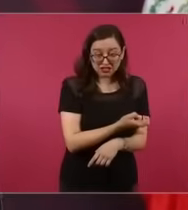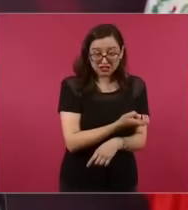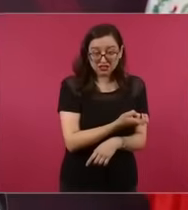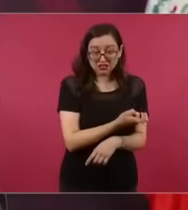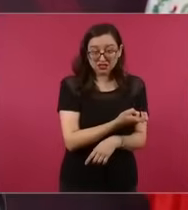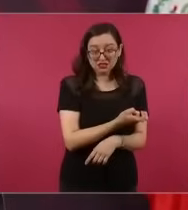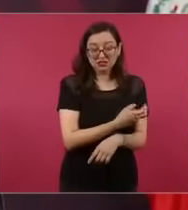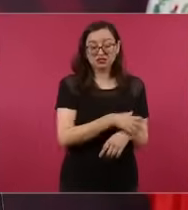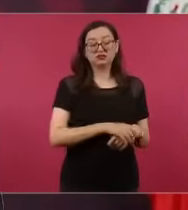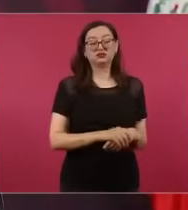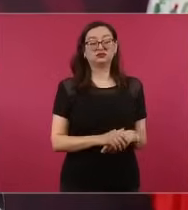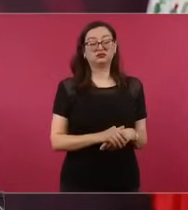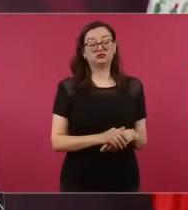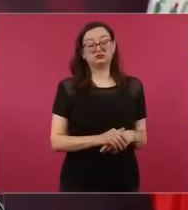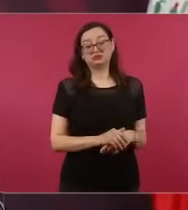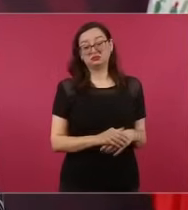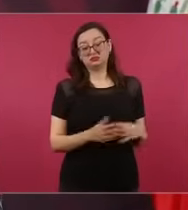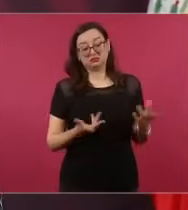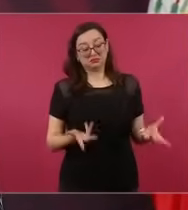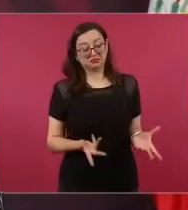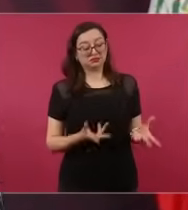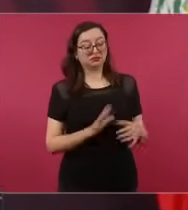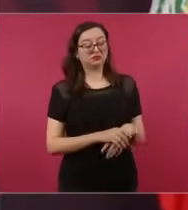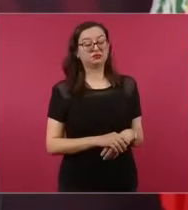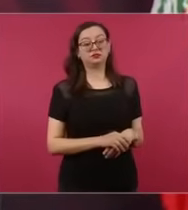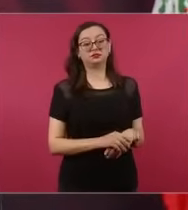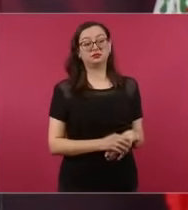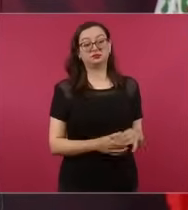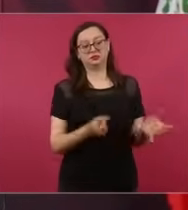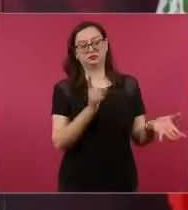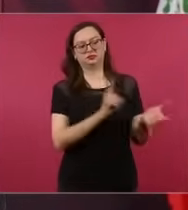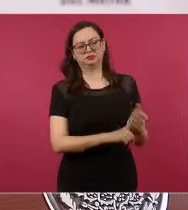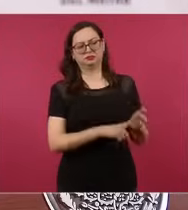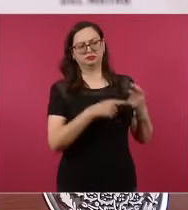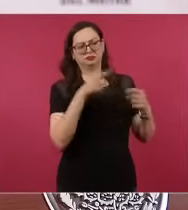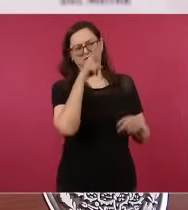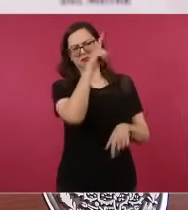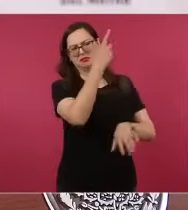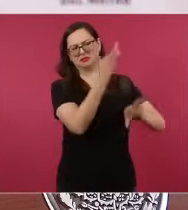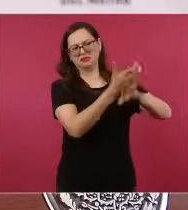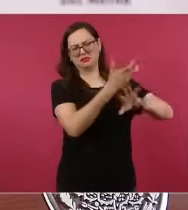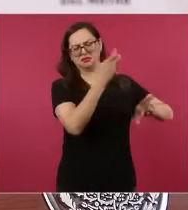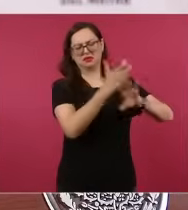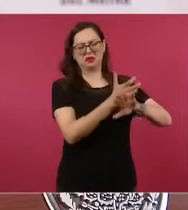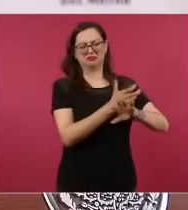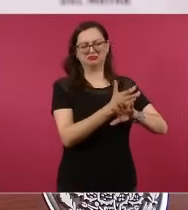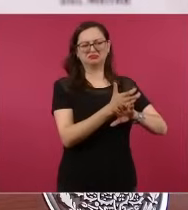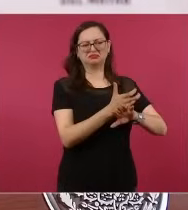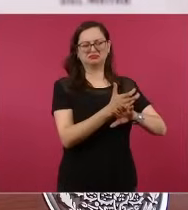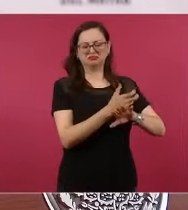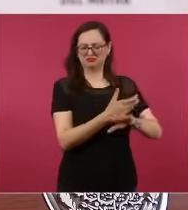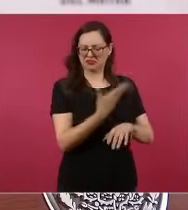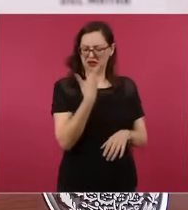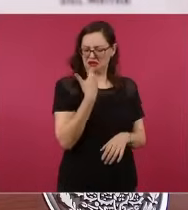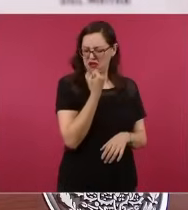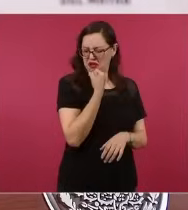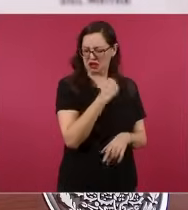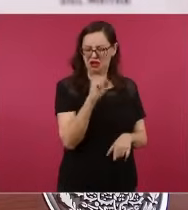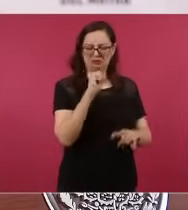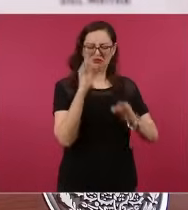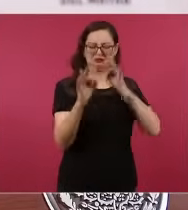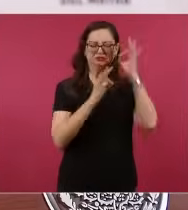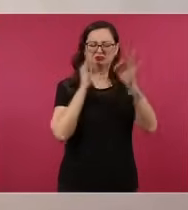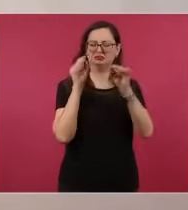Y hay un publicista en Miami que es extraordinario. Claro, es duro, ¿eh? Es muy duro.